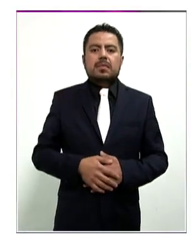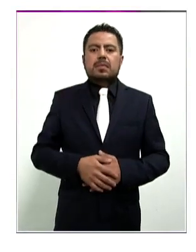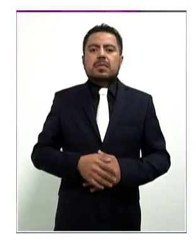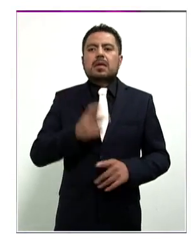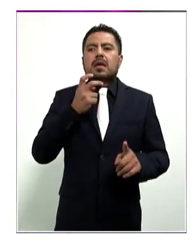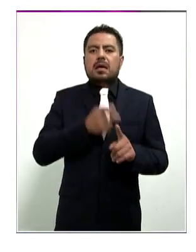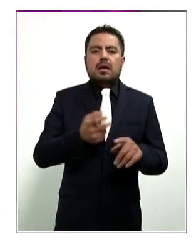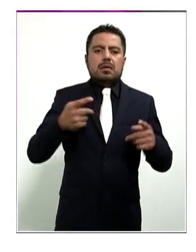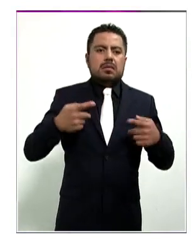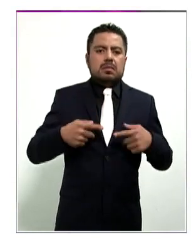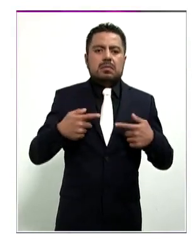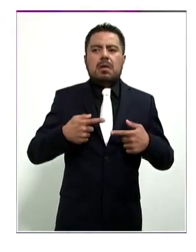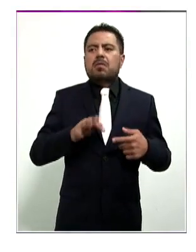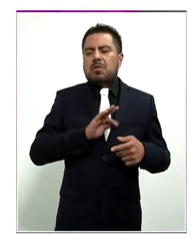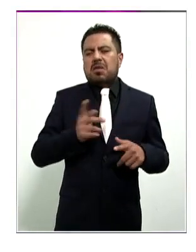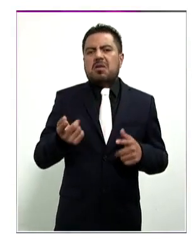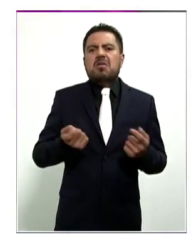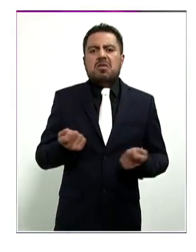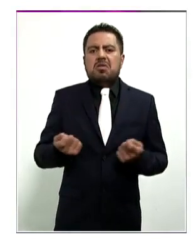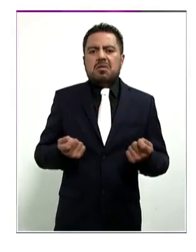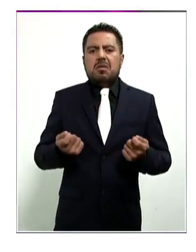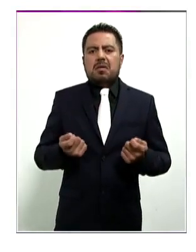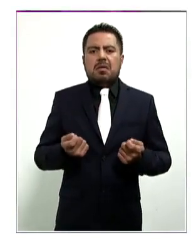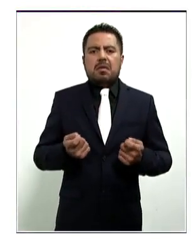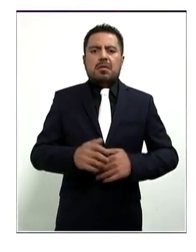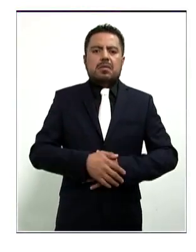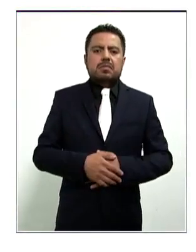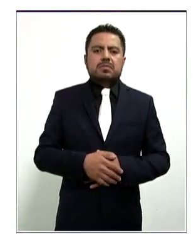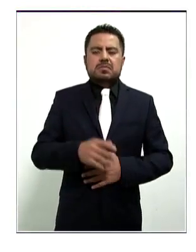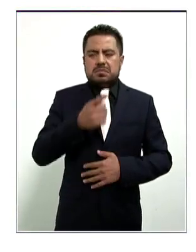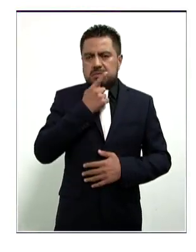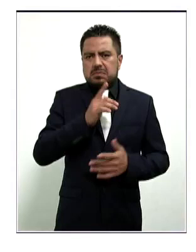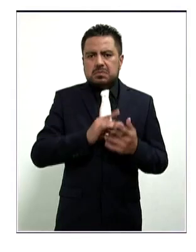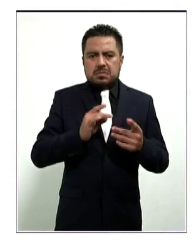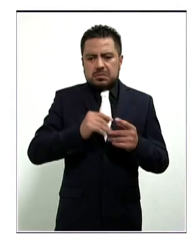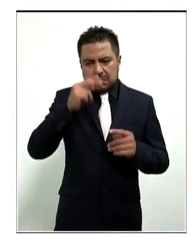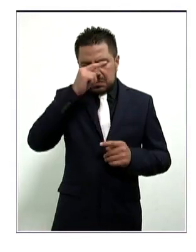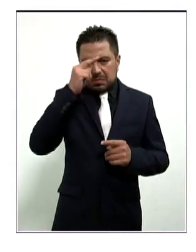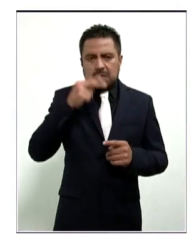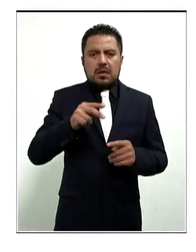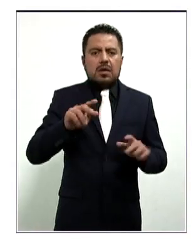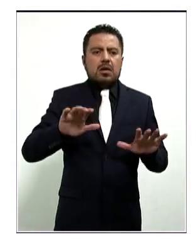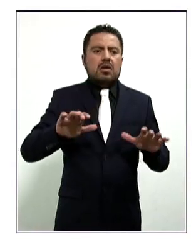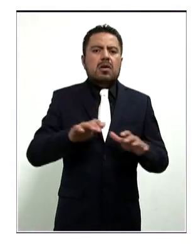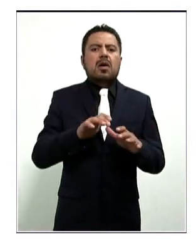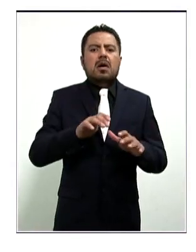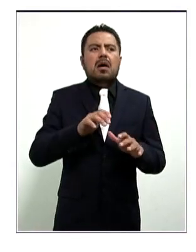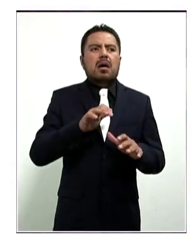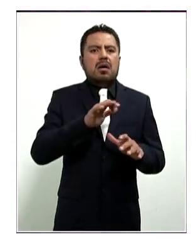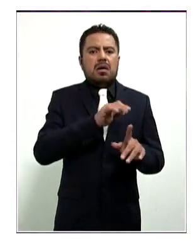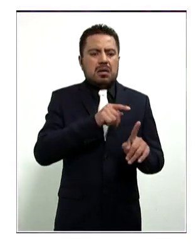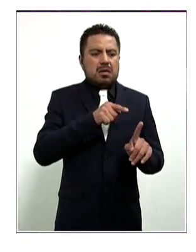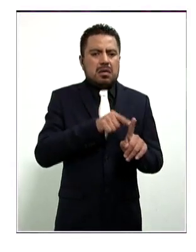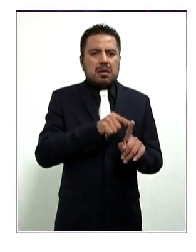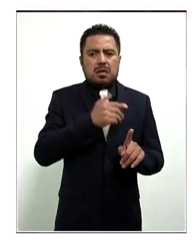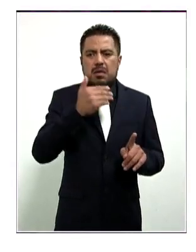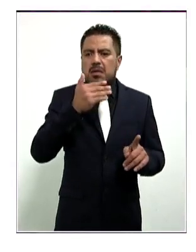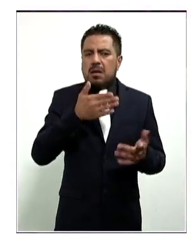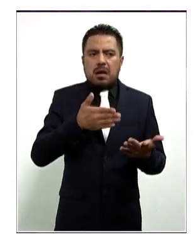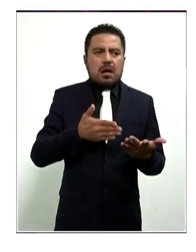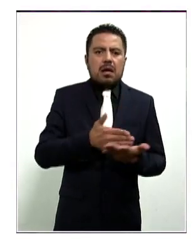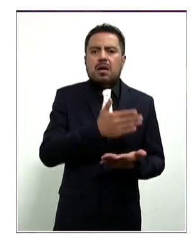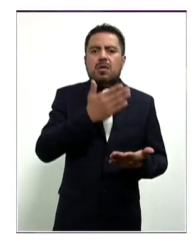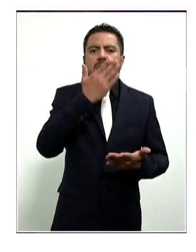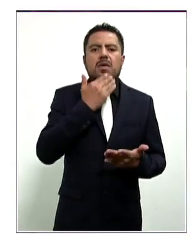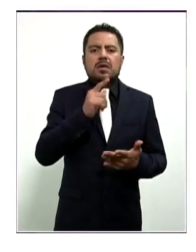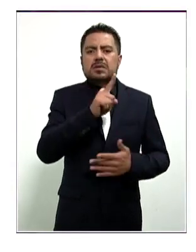es una población manejable. Es decir, México en términos per cápita ni entra en